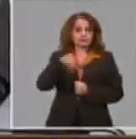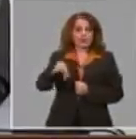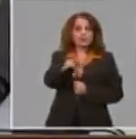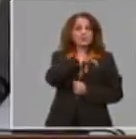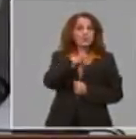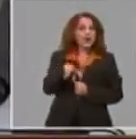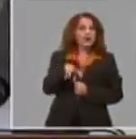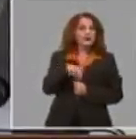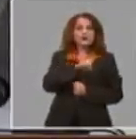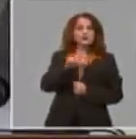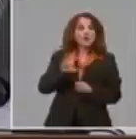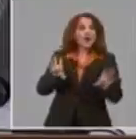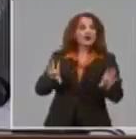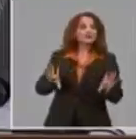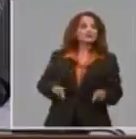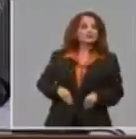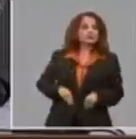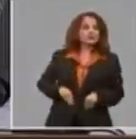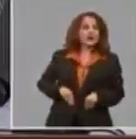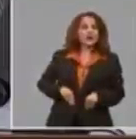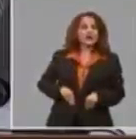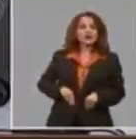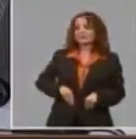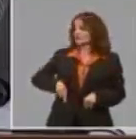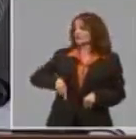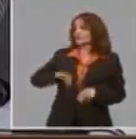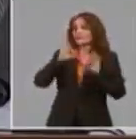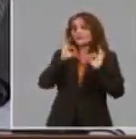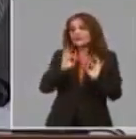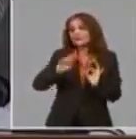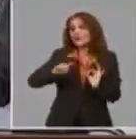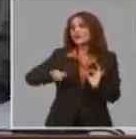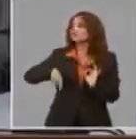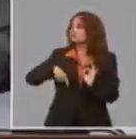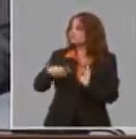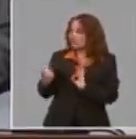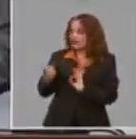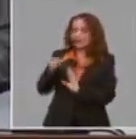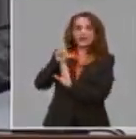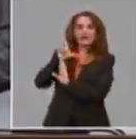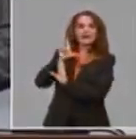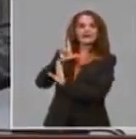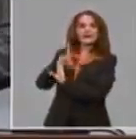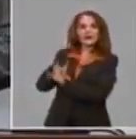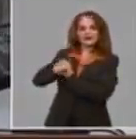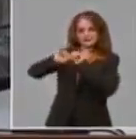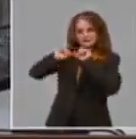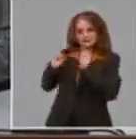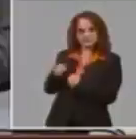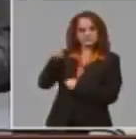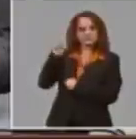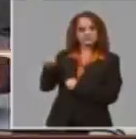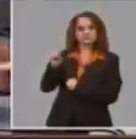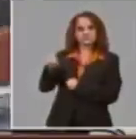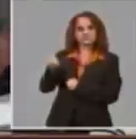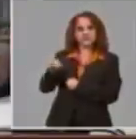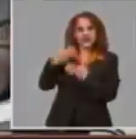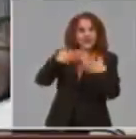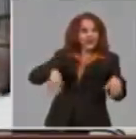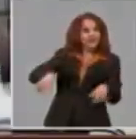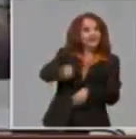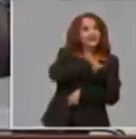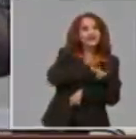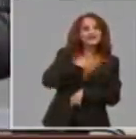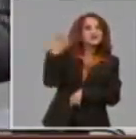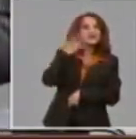ilegalidad vamos a estar con todos ustedes pero también con firmeza porque la calle en cuba estará los revolucionarios